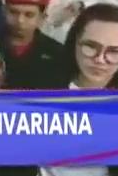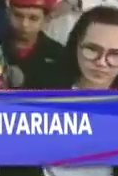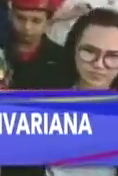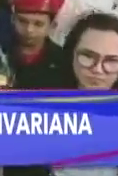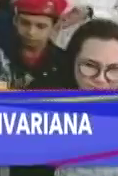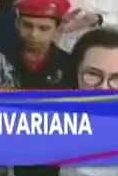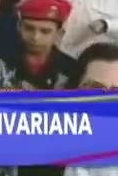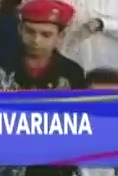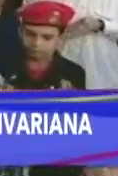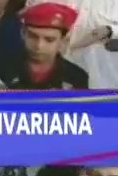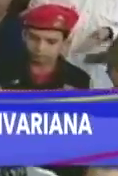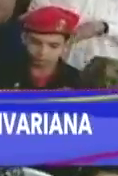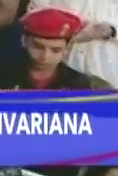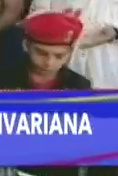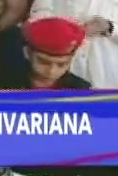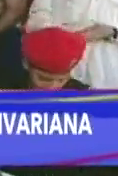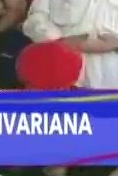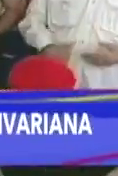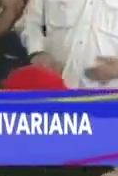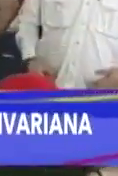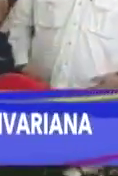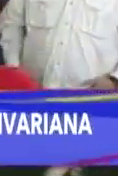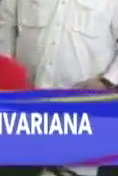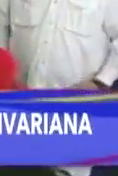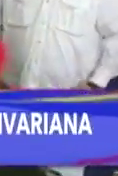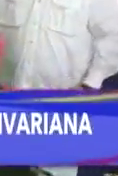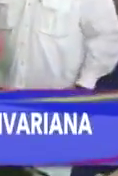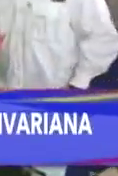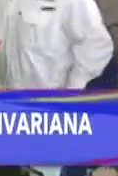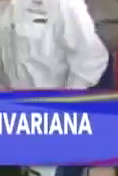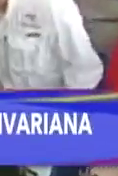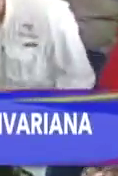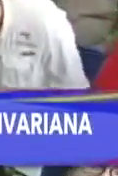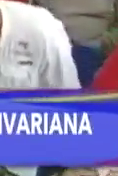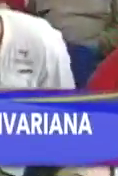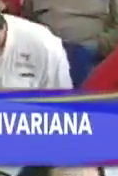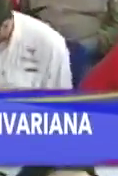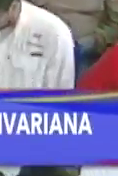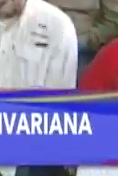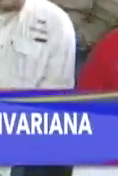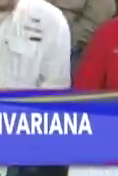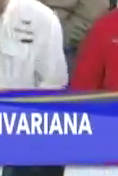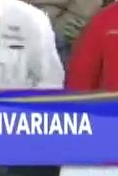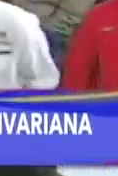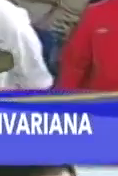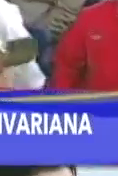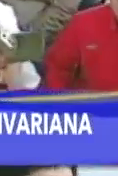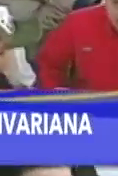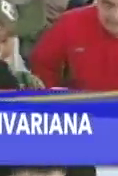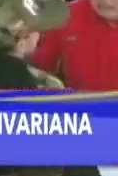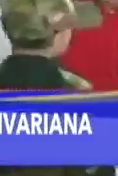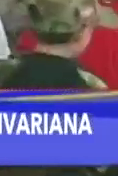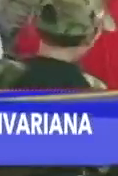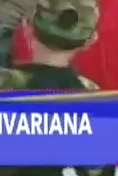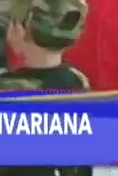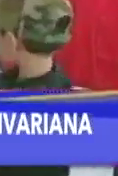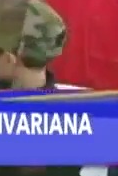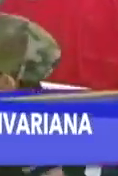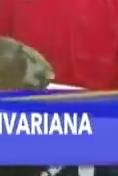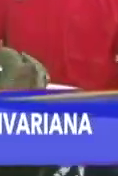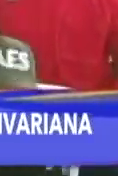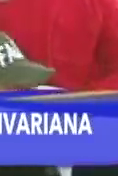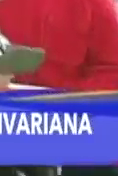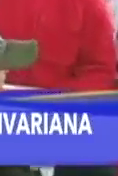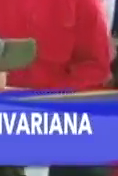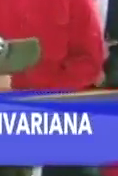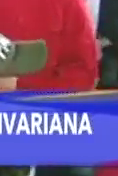203.773 profesionales en sus diferentes programas nacionales de formación. Actualmente posee también una matrícula activa de 31.000 estudiantes. Vamos a escuchar a esta